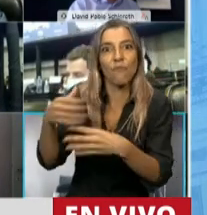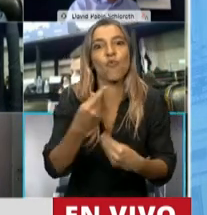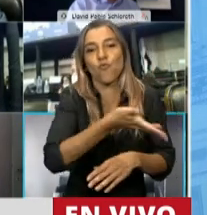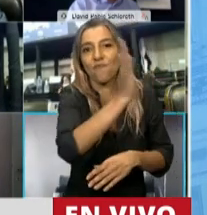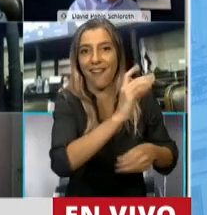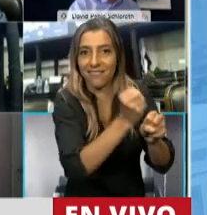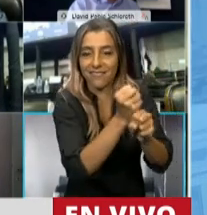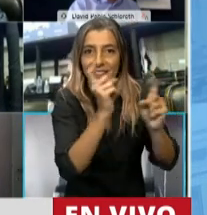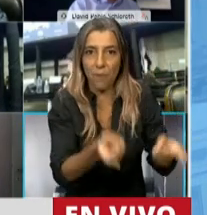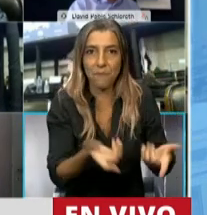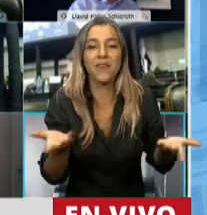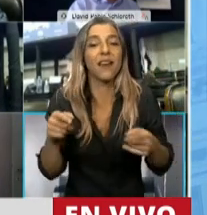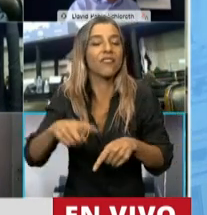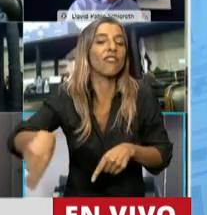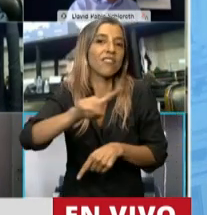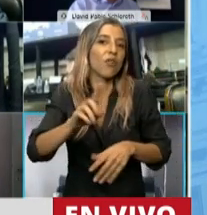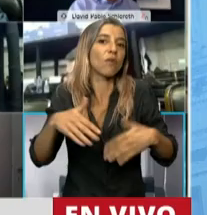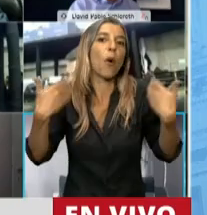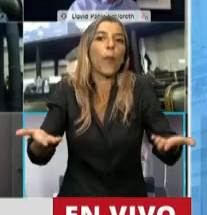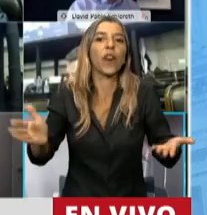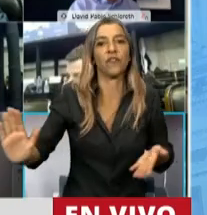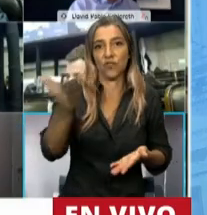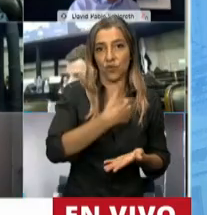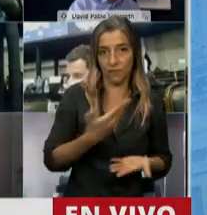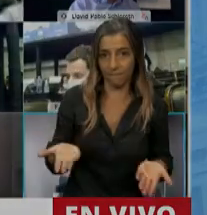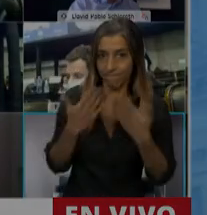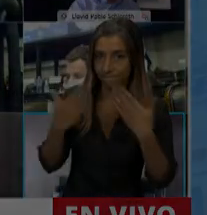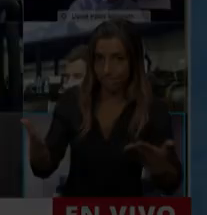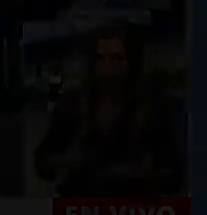educativo en beneficio de todos los argentinos. Muchas gracias. Gracias, diputado.